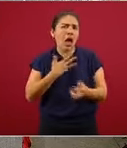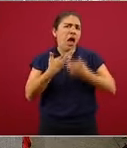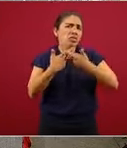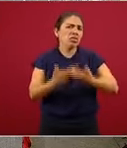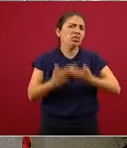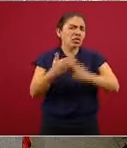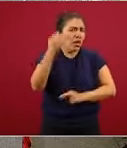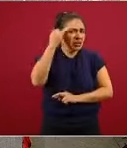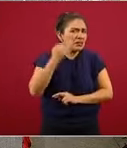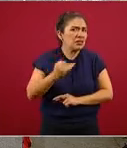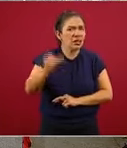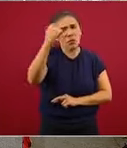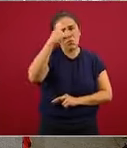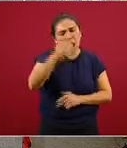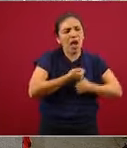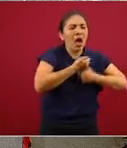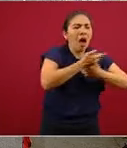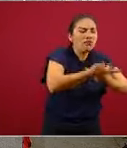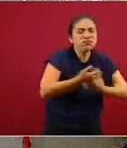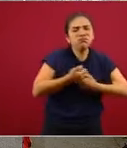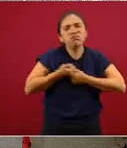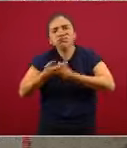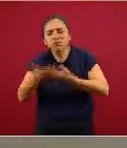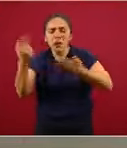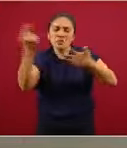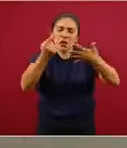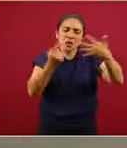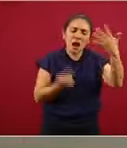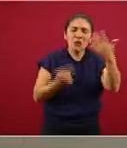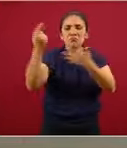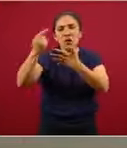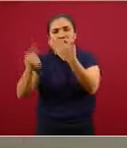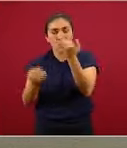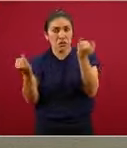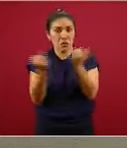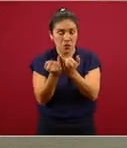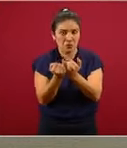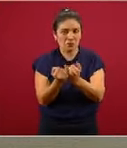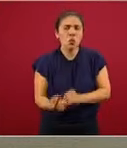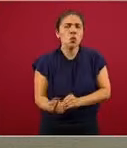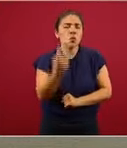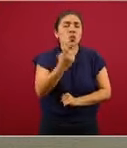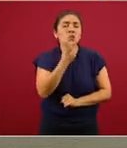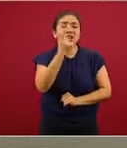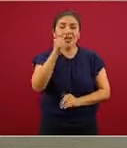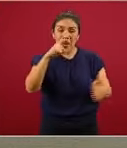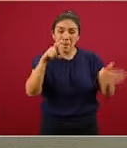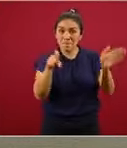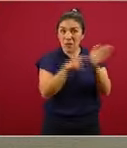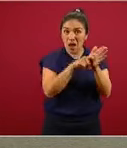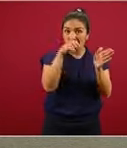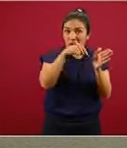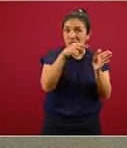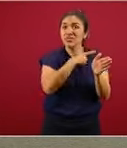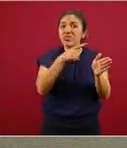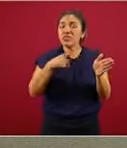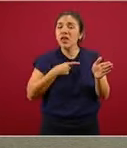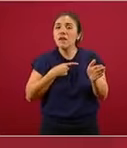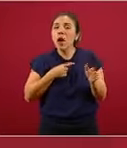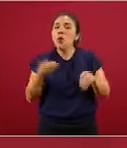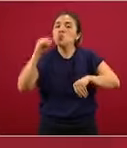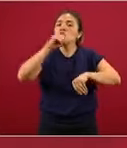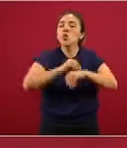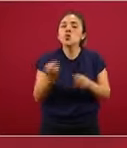de sobra para externar todos sus argumentos. Y algo que decían era que el etiquetado debería estar asociado con la